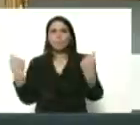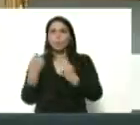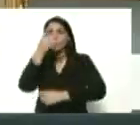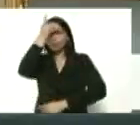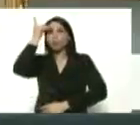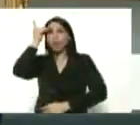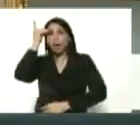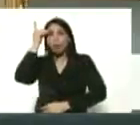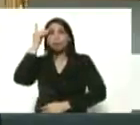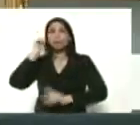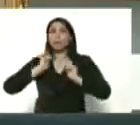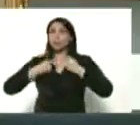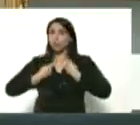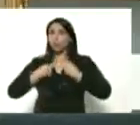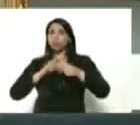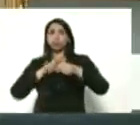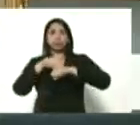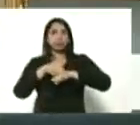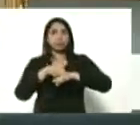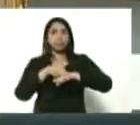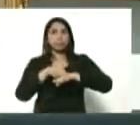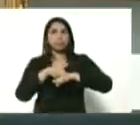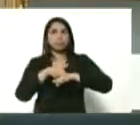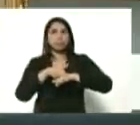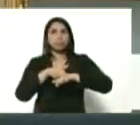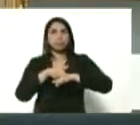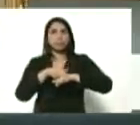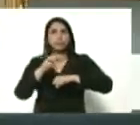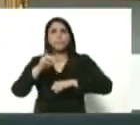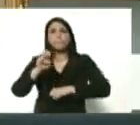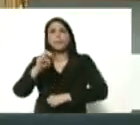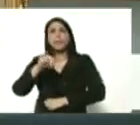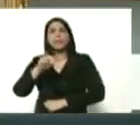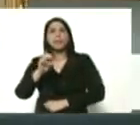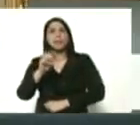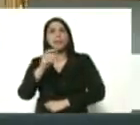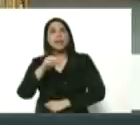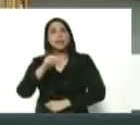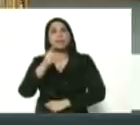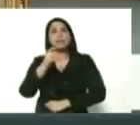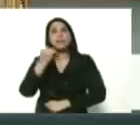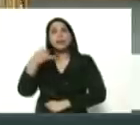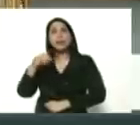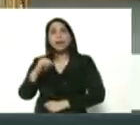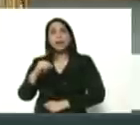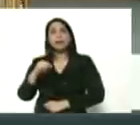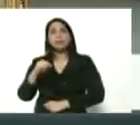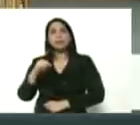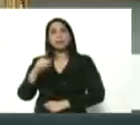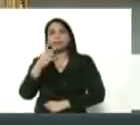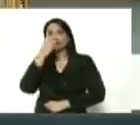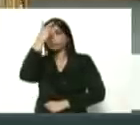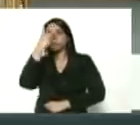Diosdado, Aristóbulo, Héctor Rodríguez, Ricardo Menéndez, Tarek El Aissami.